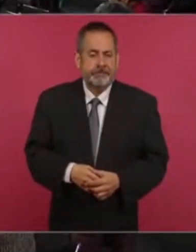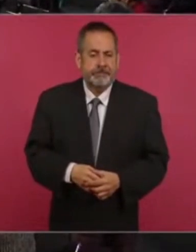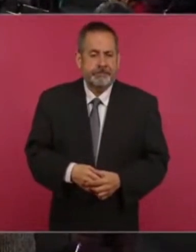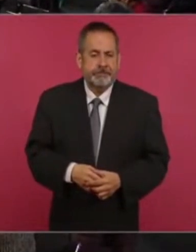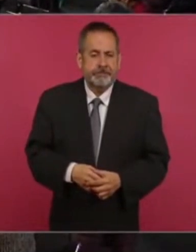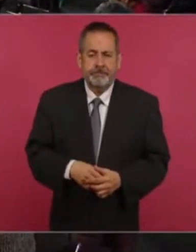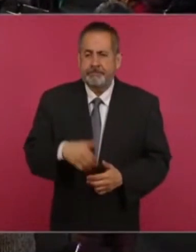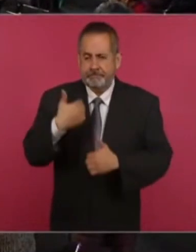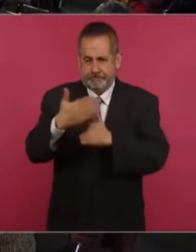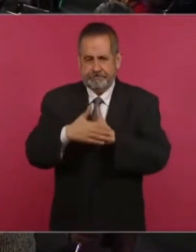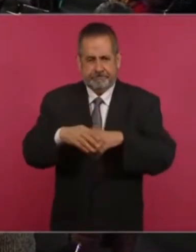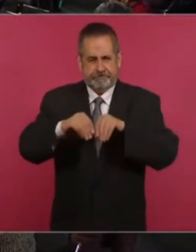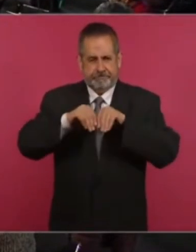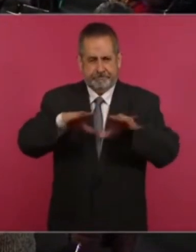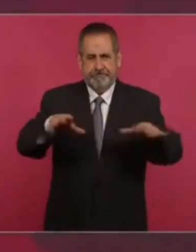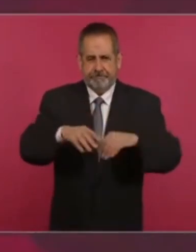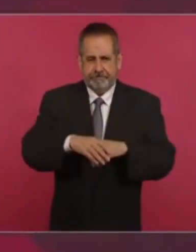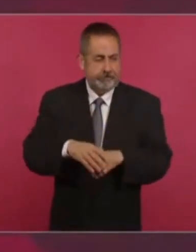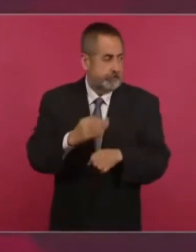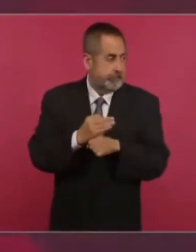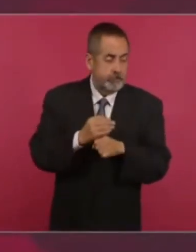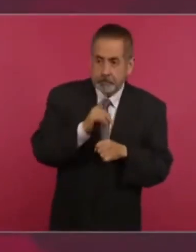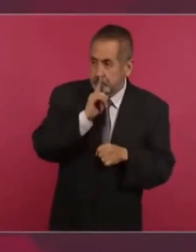a dar a conocer algo aquí donde no nos ven,